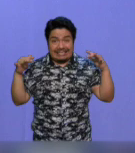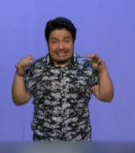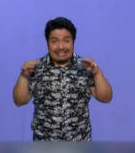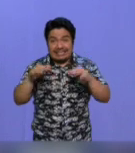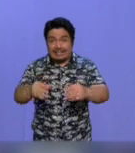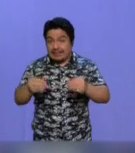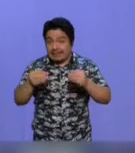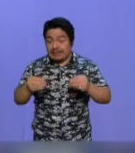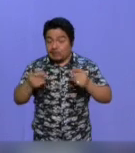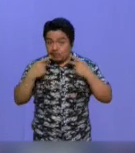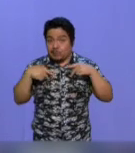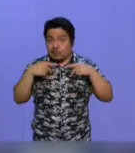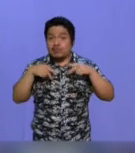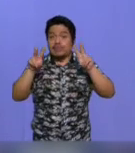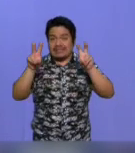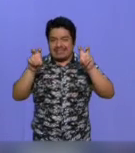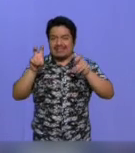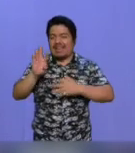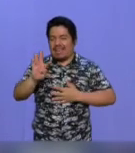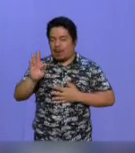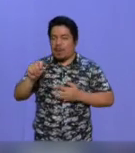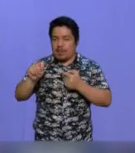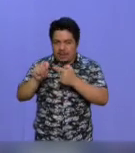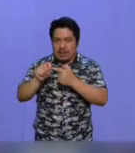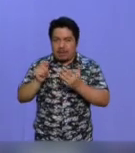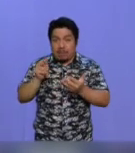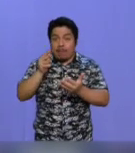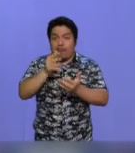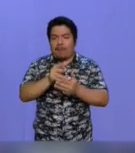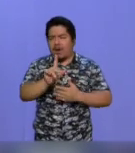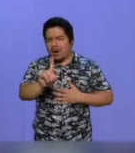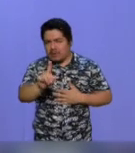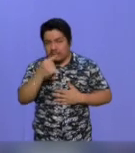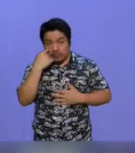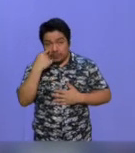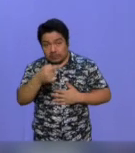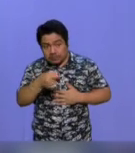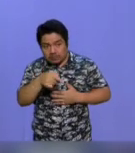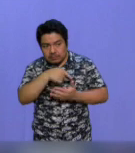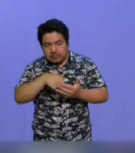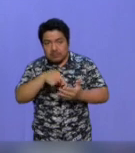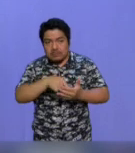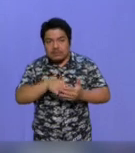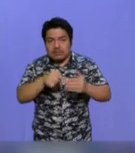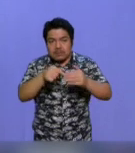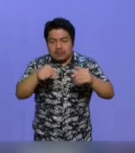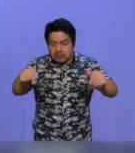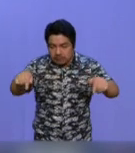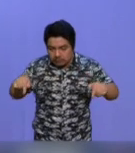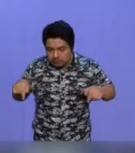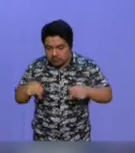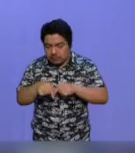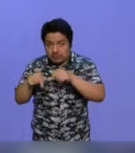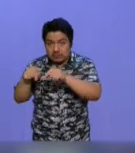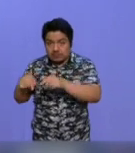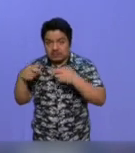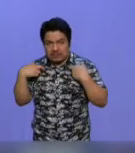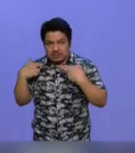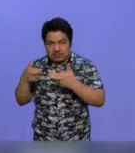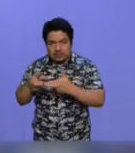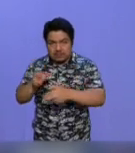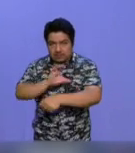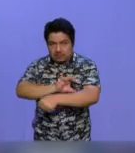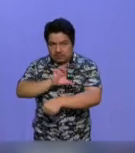asistencia de simpatizantes de la llamada Cuarta Transformación. Sin embargo, en el primer cuadro de la capital continúa colocado el campamento de maestros de la